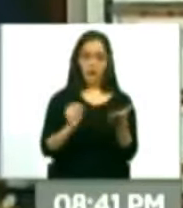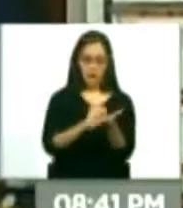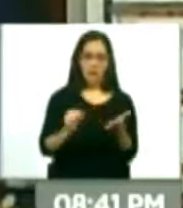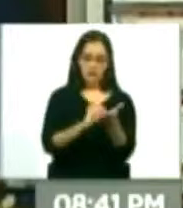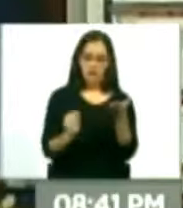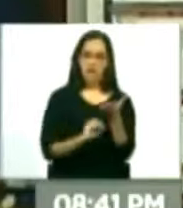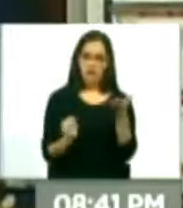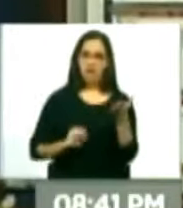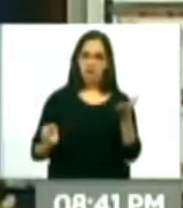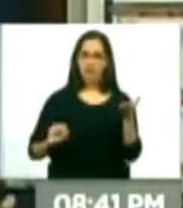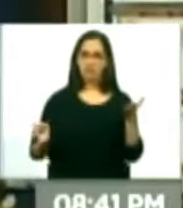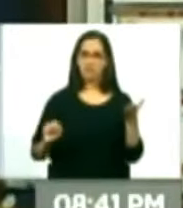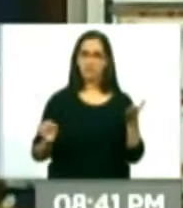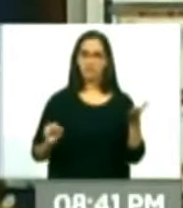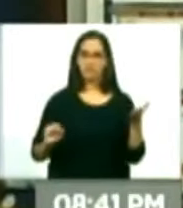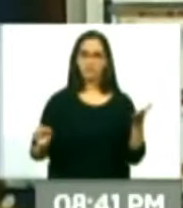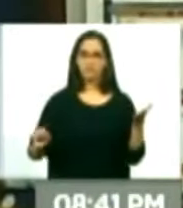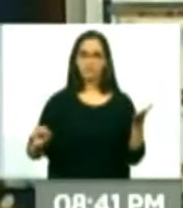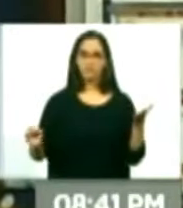planas, pasando